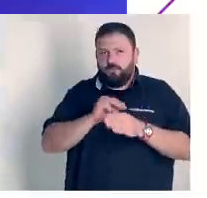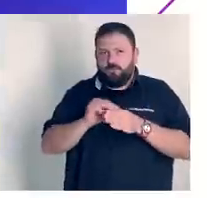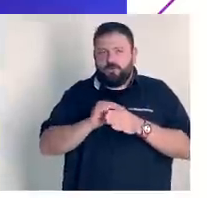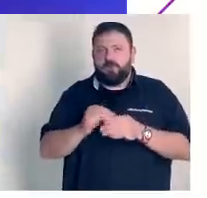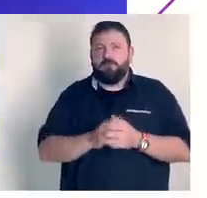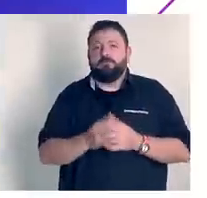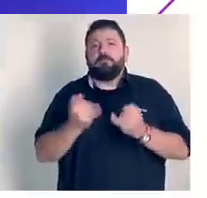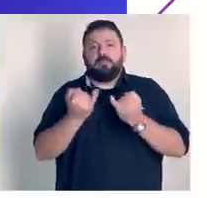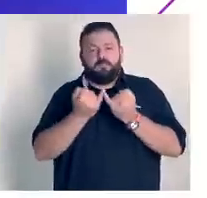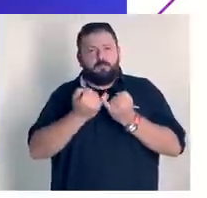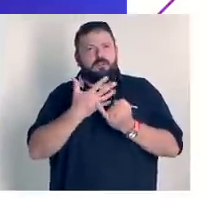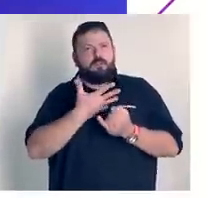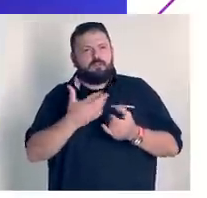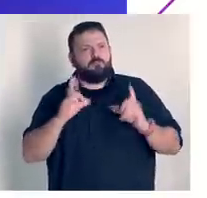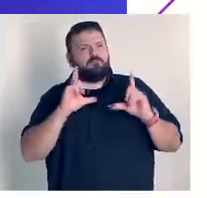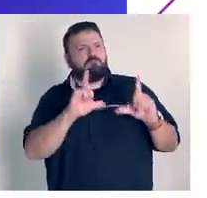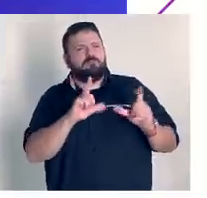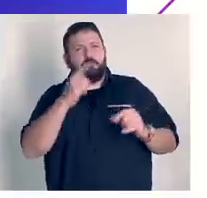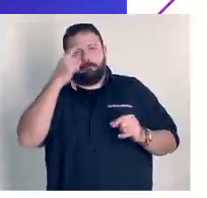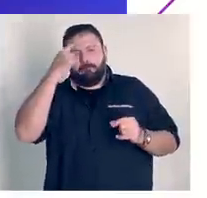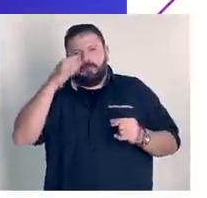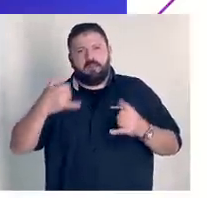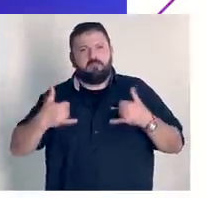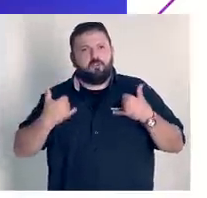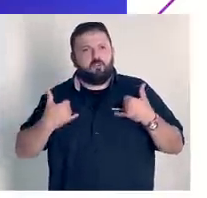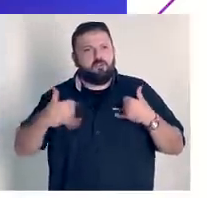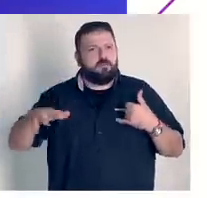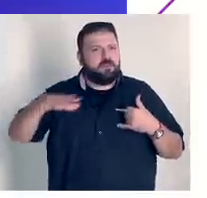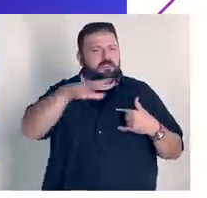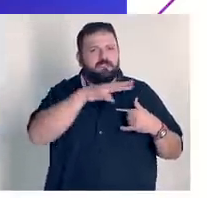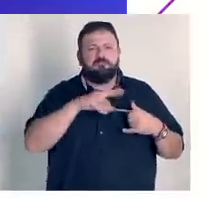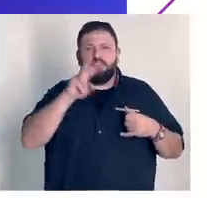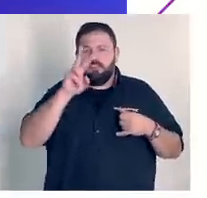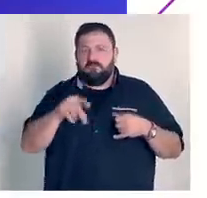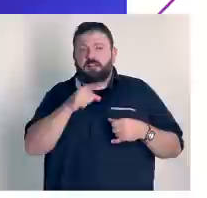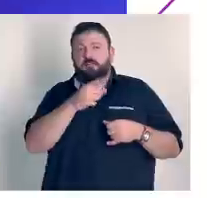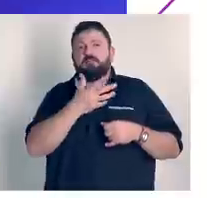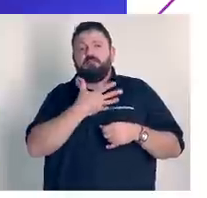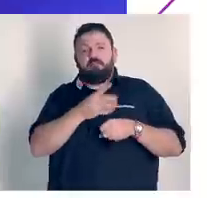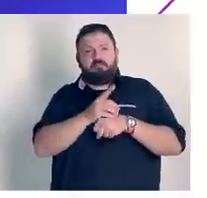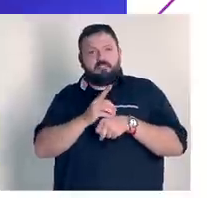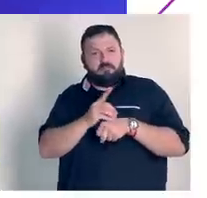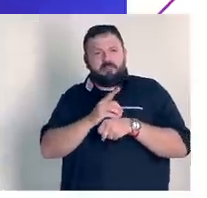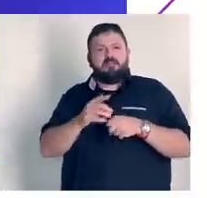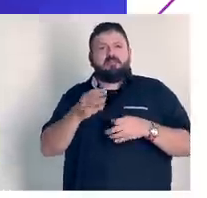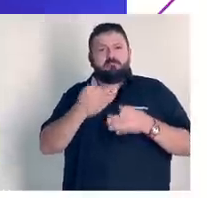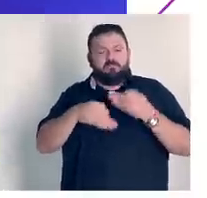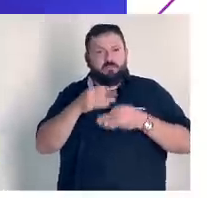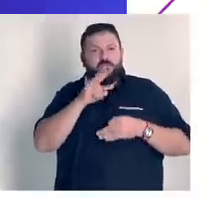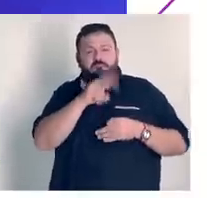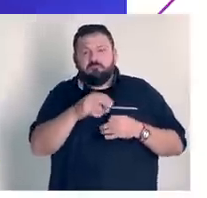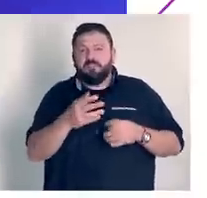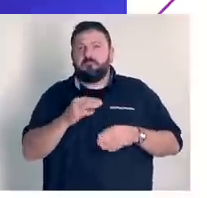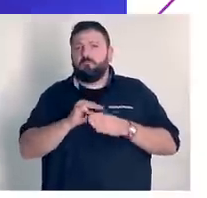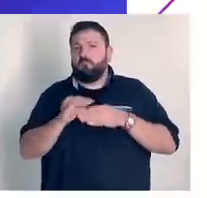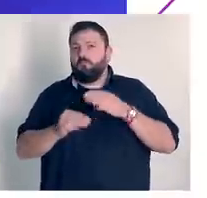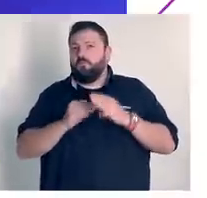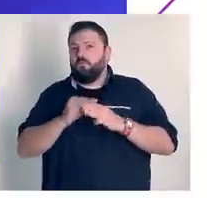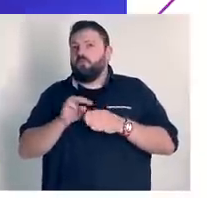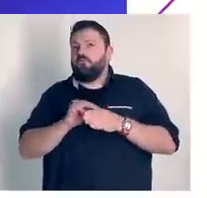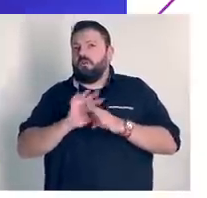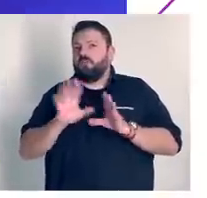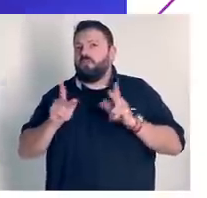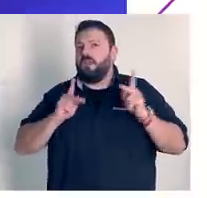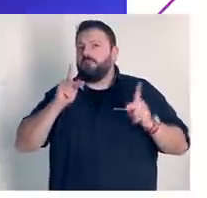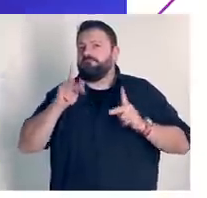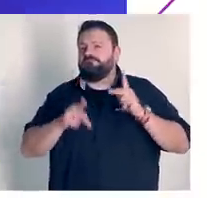un panel igual con jóvenes con grandes resultados, con Adrián Macís, que es Diamante Elite, también ya nos ha visitado por aquí en Mundo Morado. Tenemos